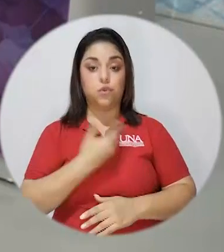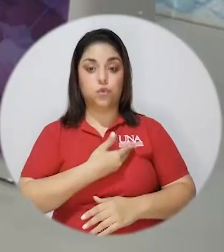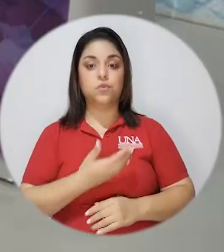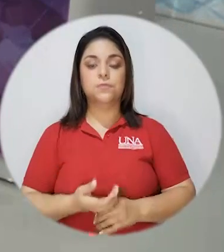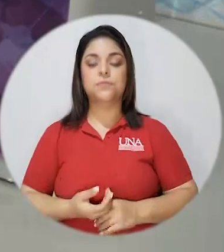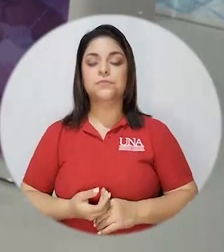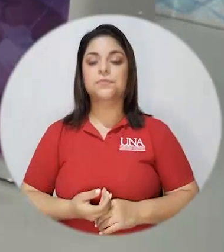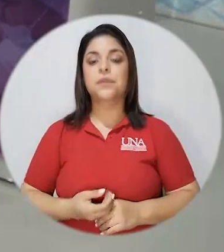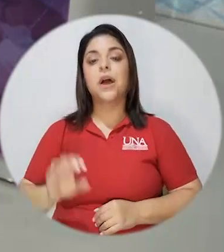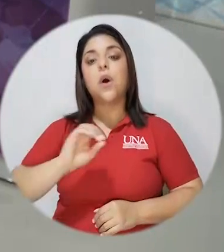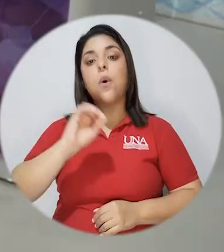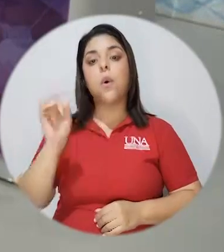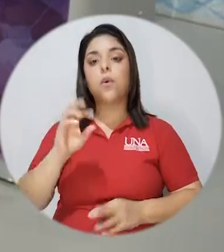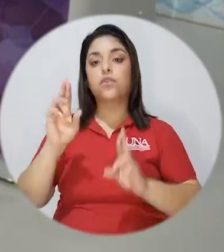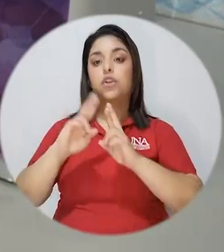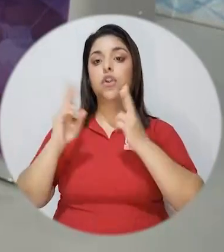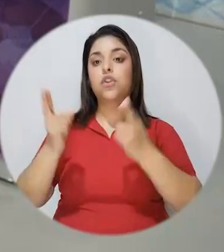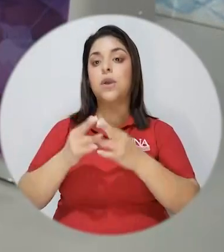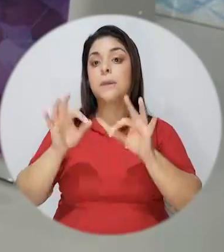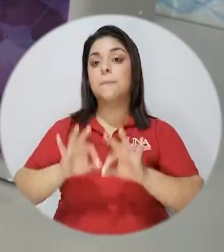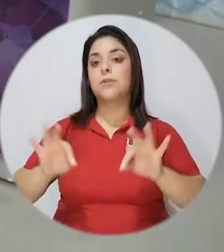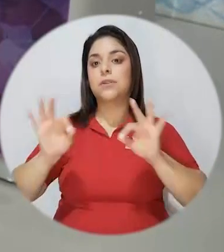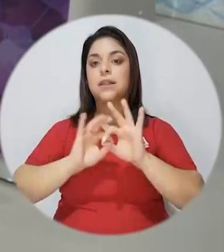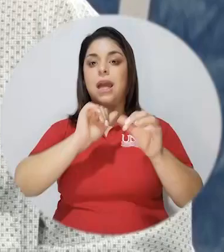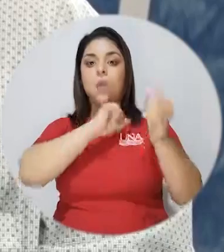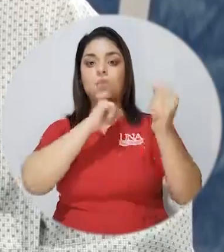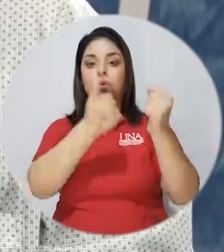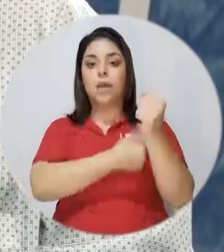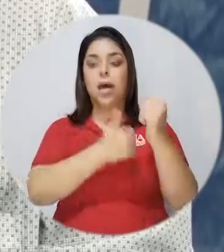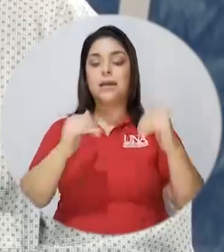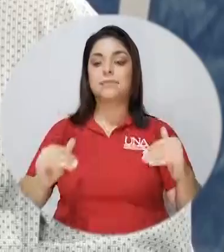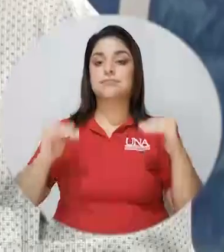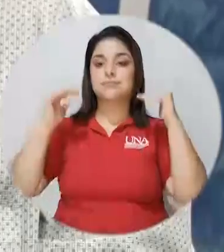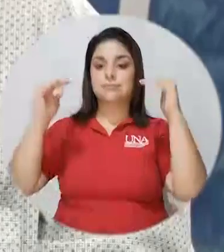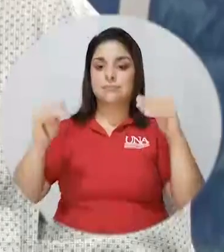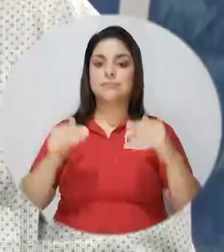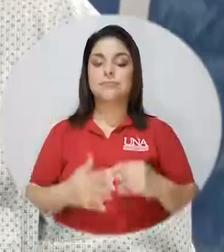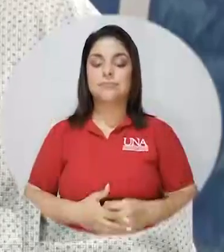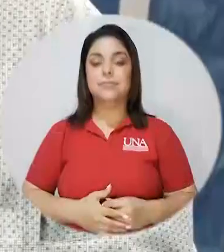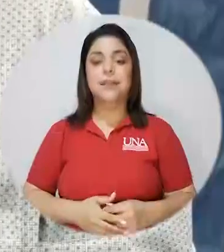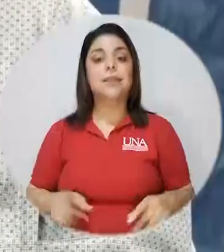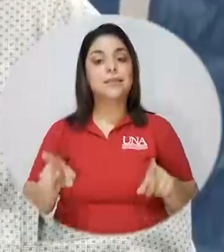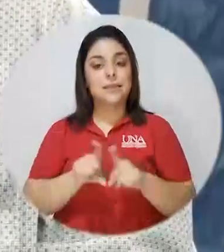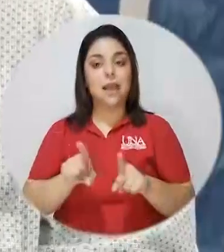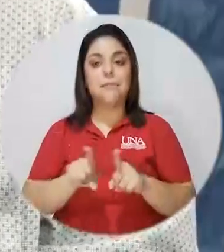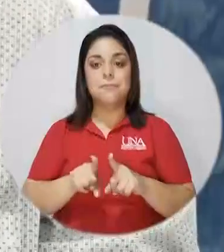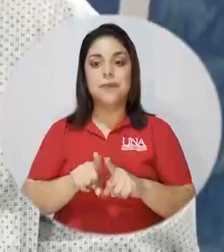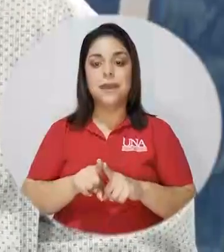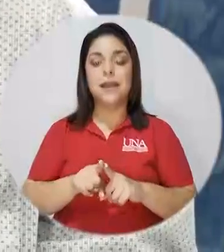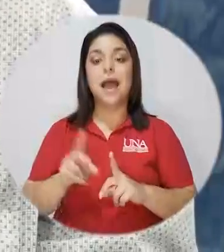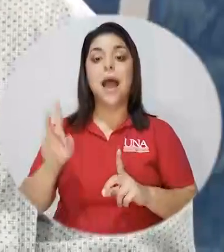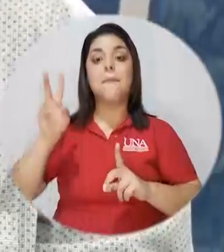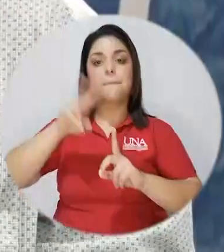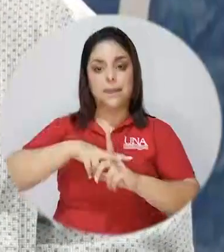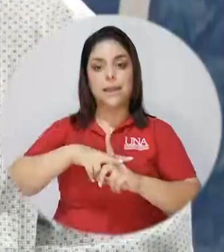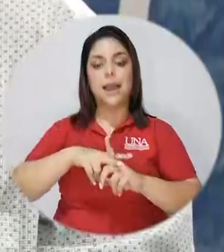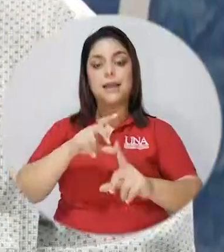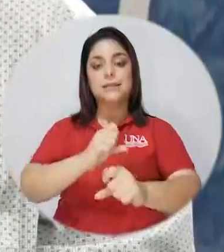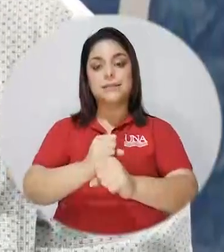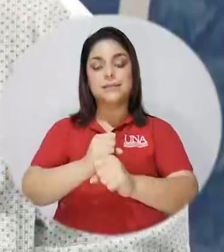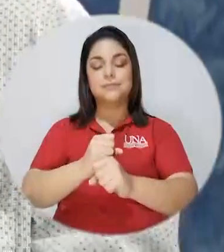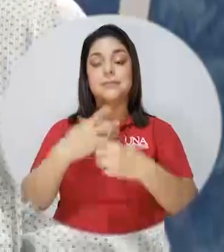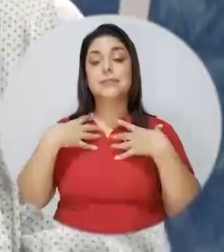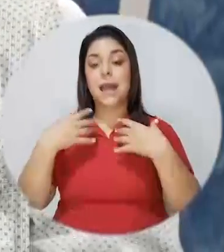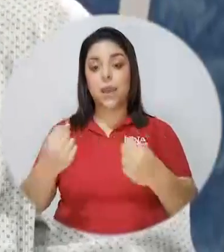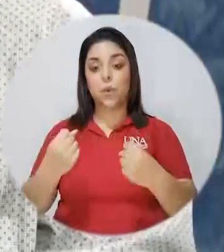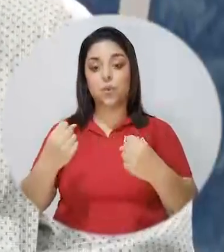casos nuestros, o reuniones muy importantes con autoridades de alto nivel. Entonces también aplica el tema de la seguridad informática